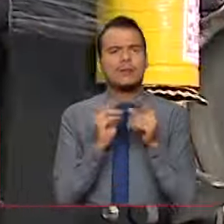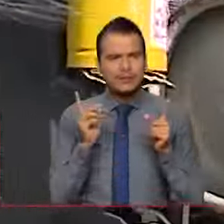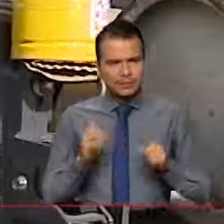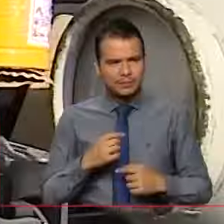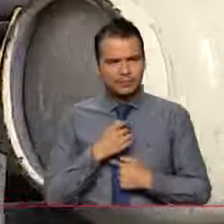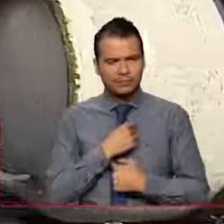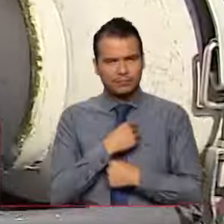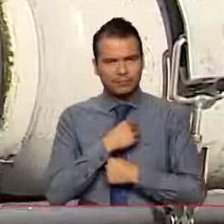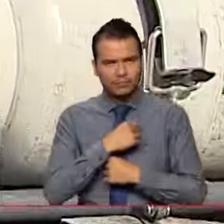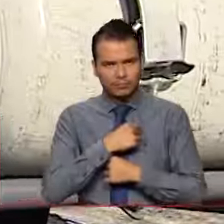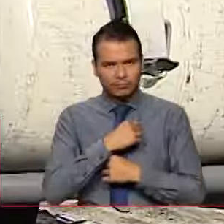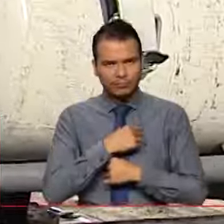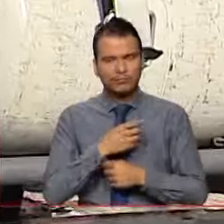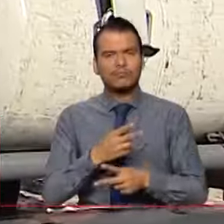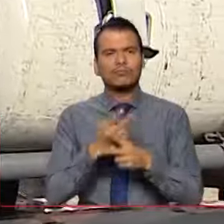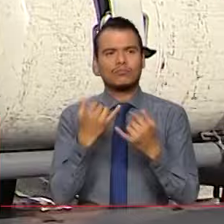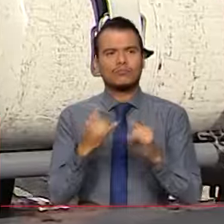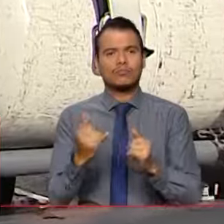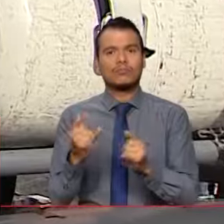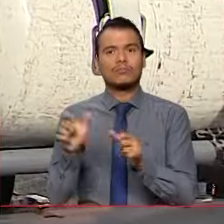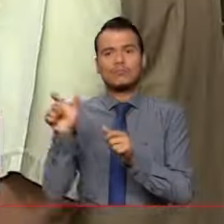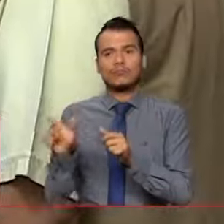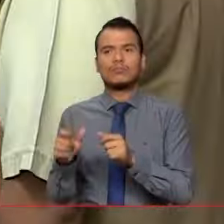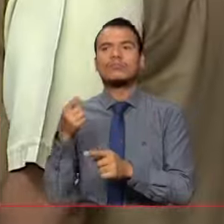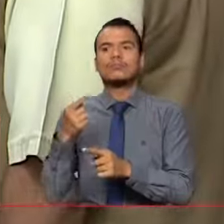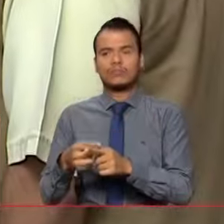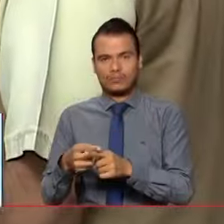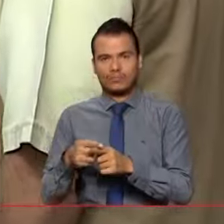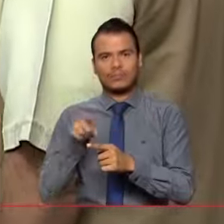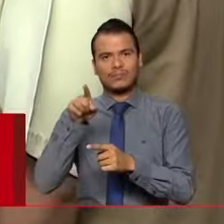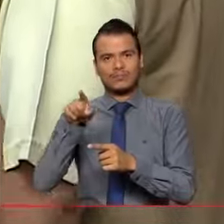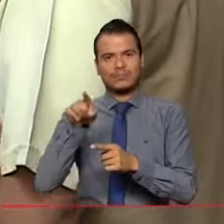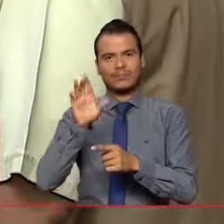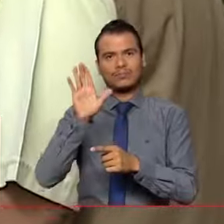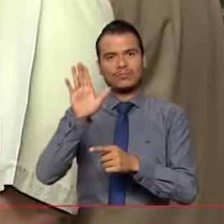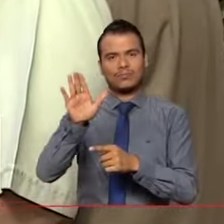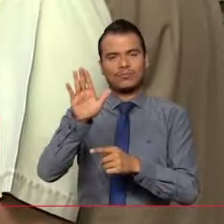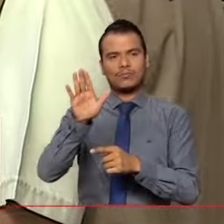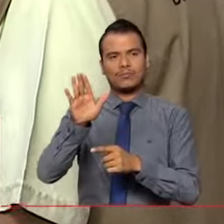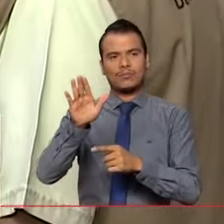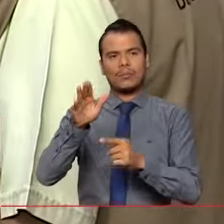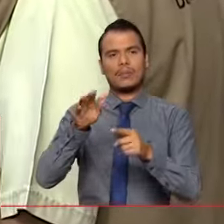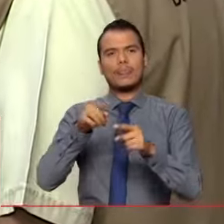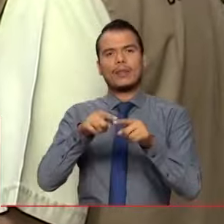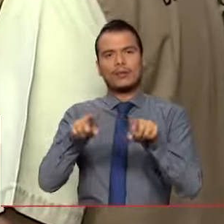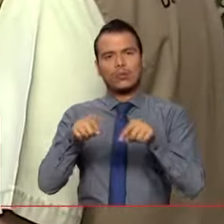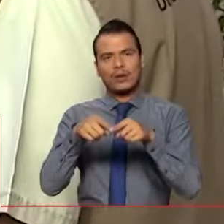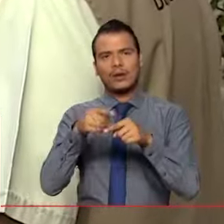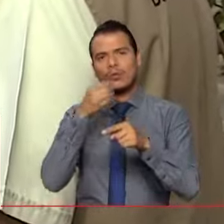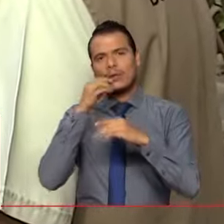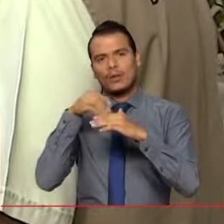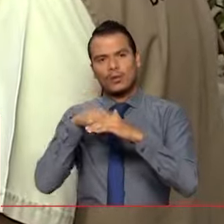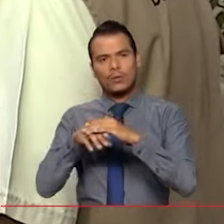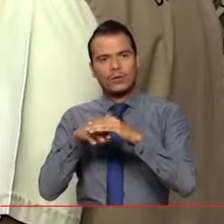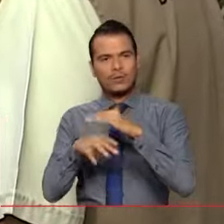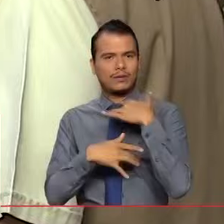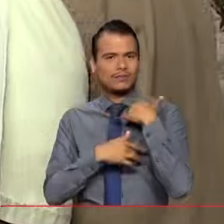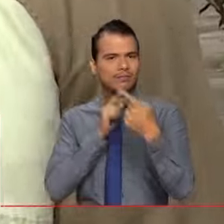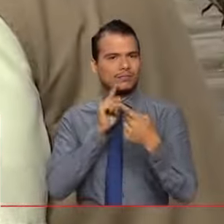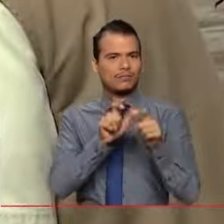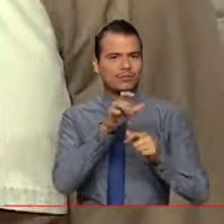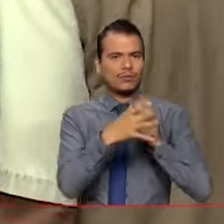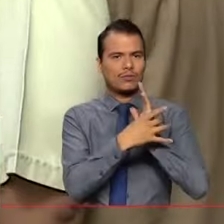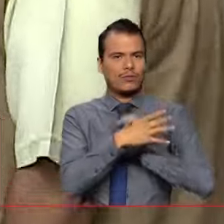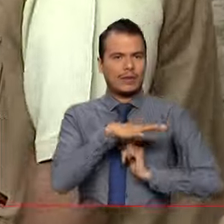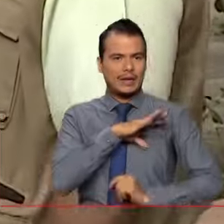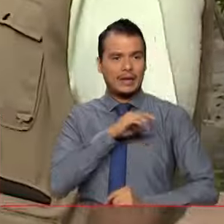Hasta hace 10 años, el director del Banco de Alimentos de Cali era capellán de un penal y de ahí su sensibilidad respecto de las necesidades